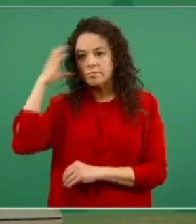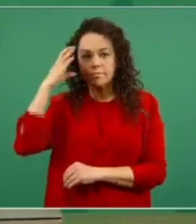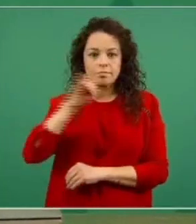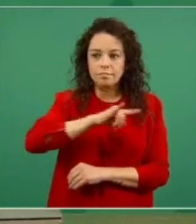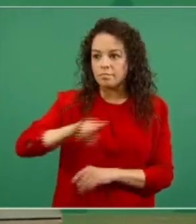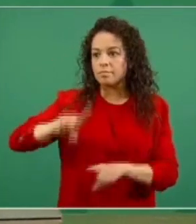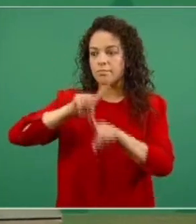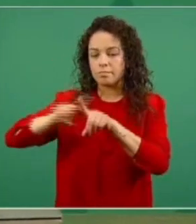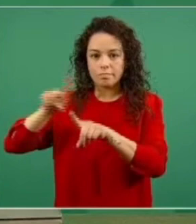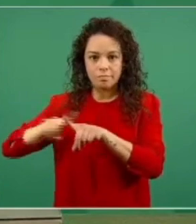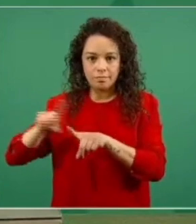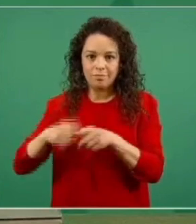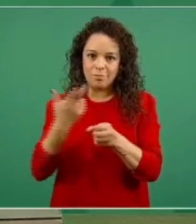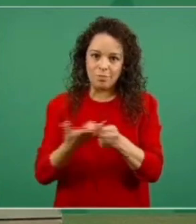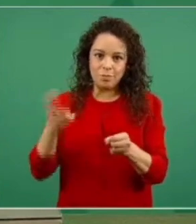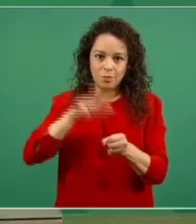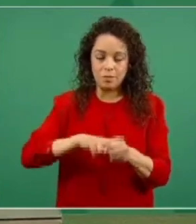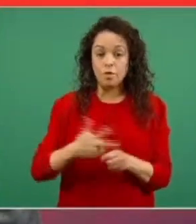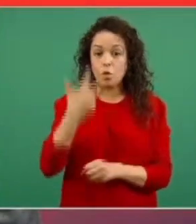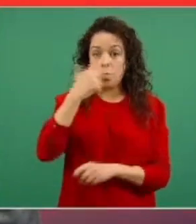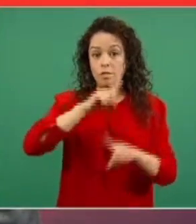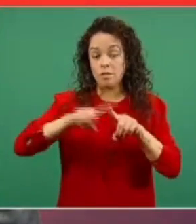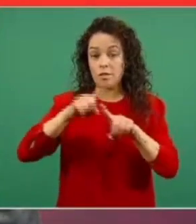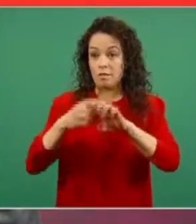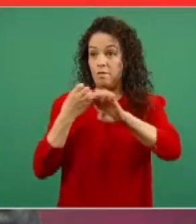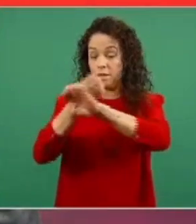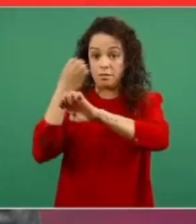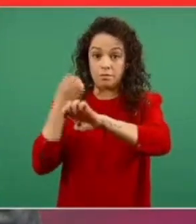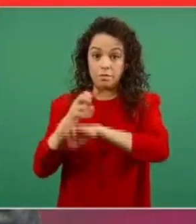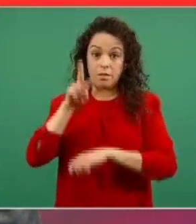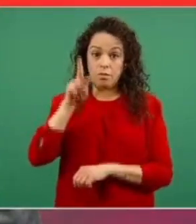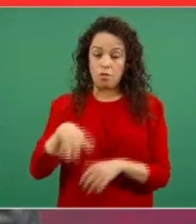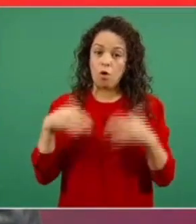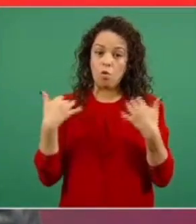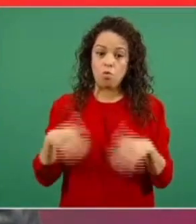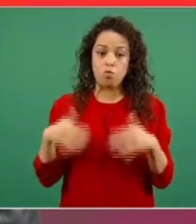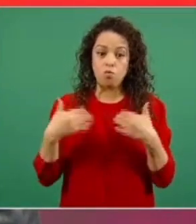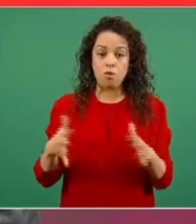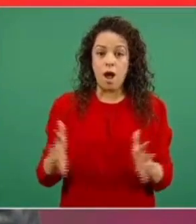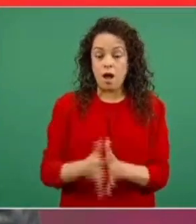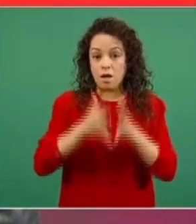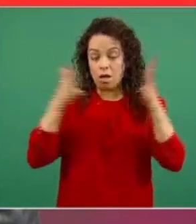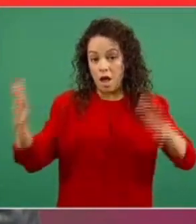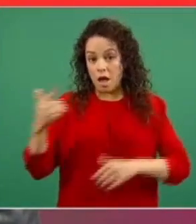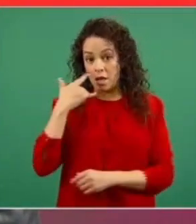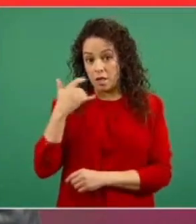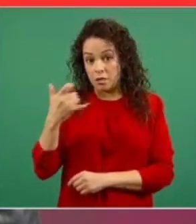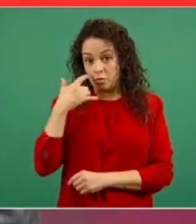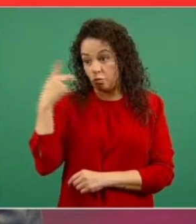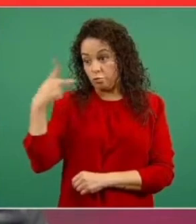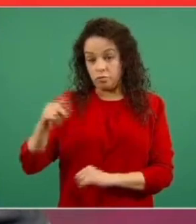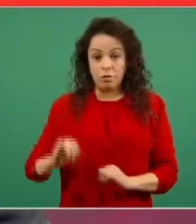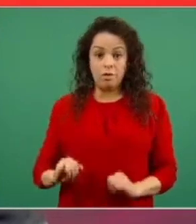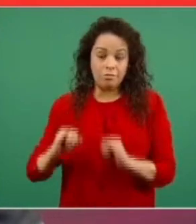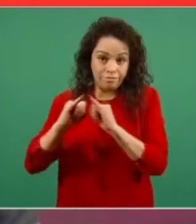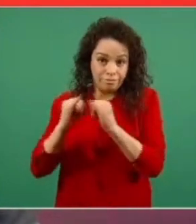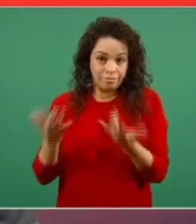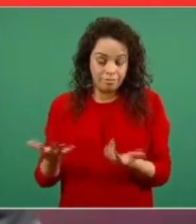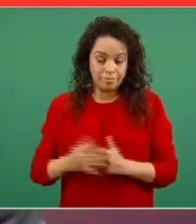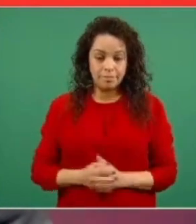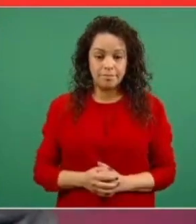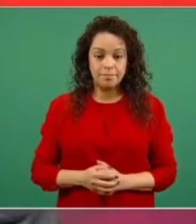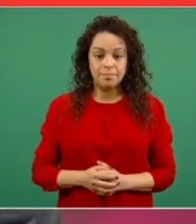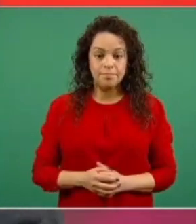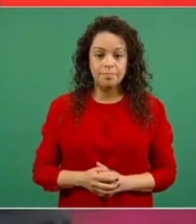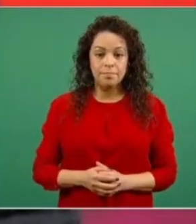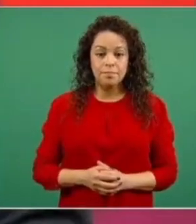8 entidades federativas. Creo que esto es un esfuerzo muy importante a nivel institucional y como lo hemos platicado